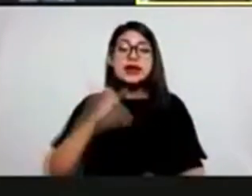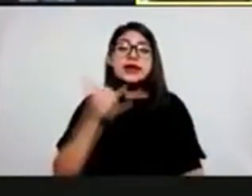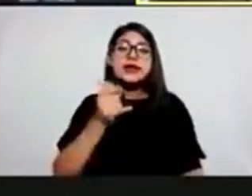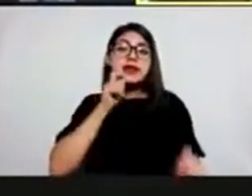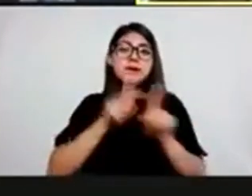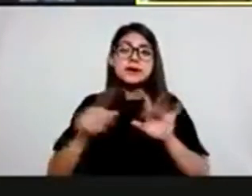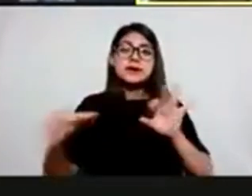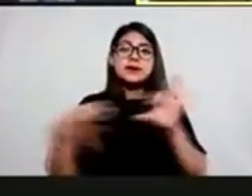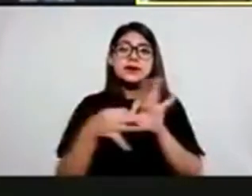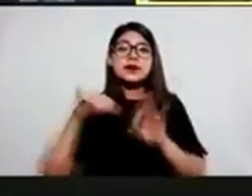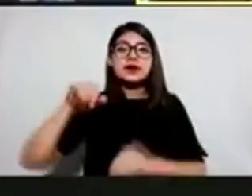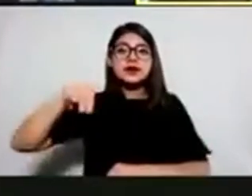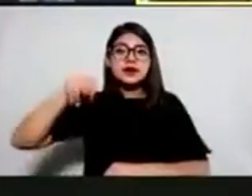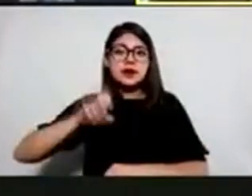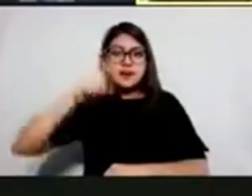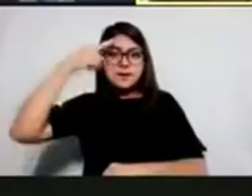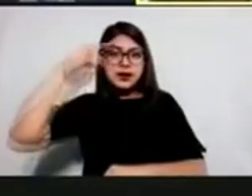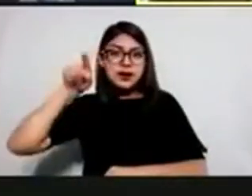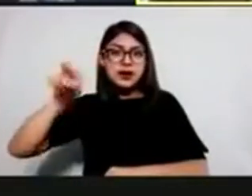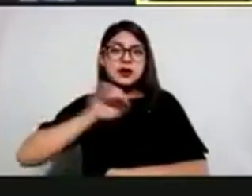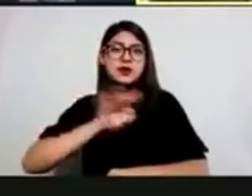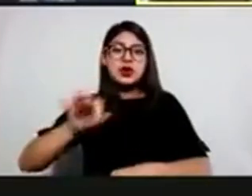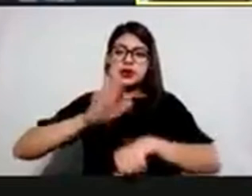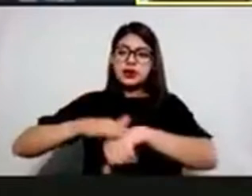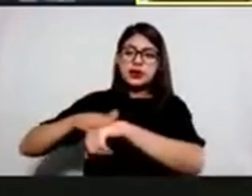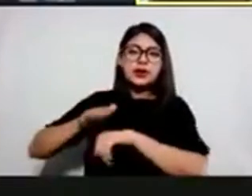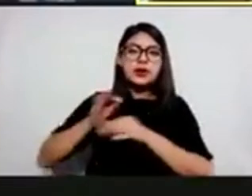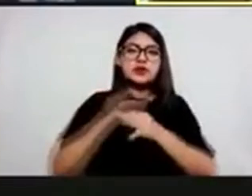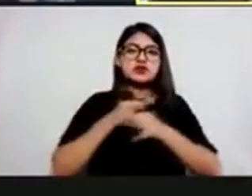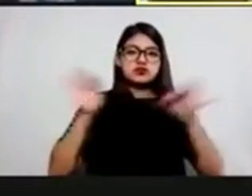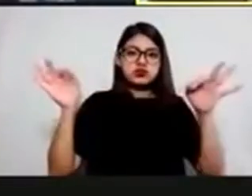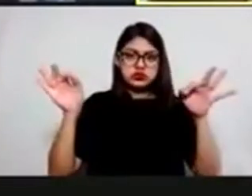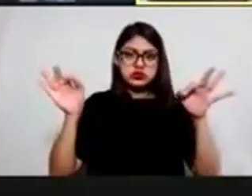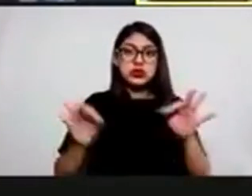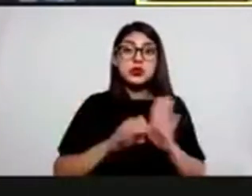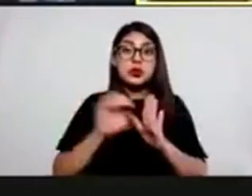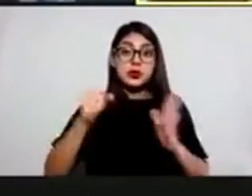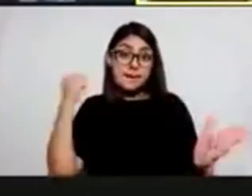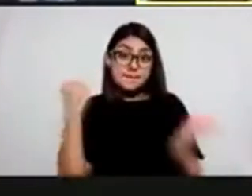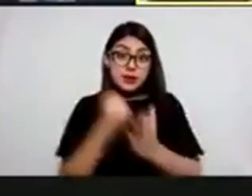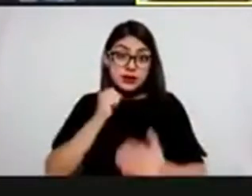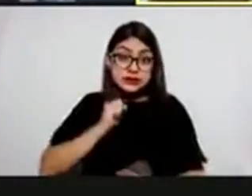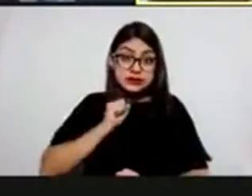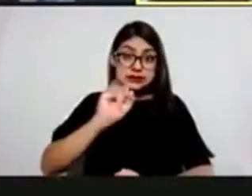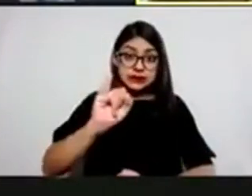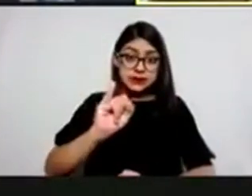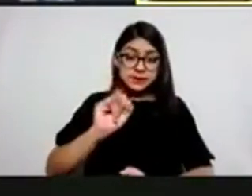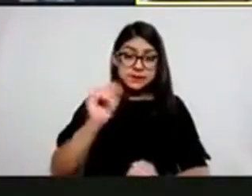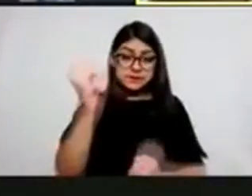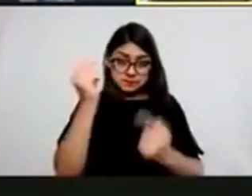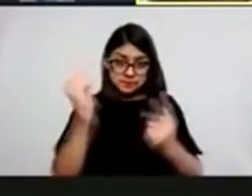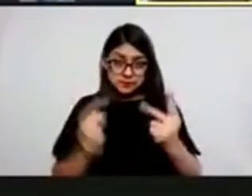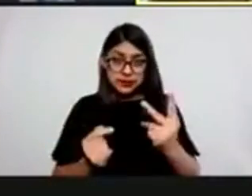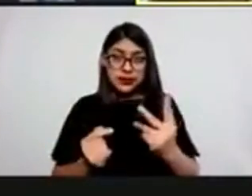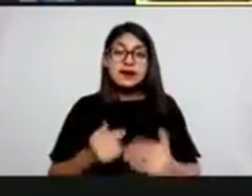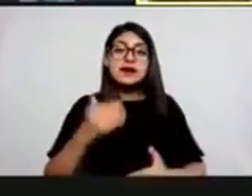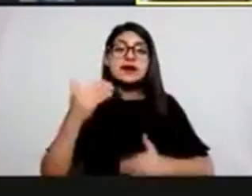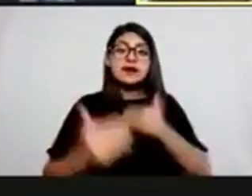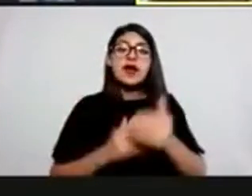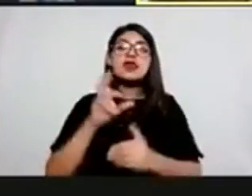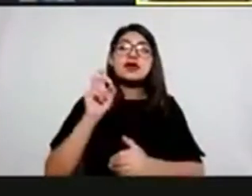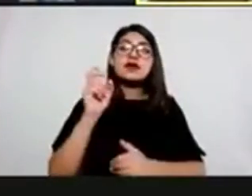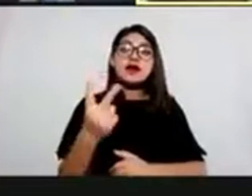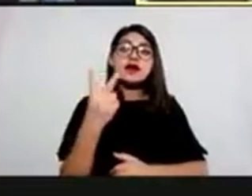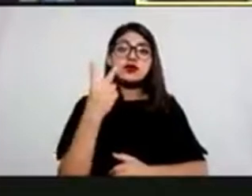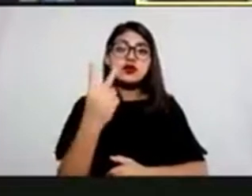Electoral para que haga de conocimiento la resolución, en caso de aprobarse, en estos términos, a los 32 institutos electorales